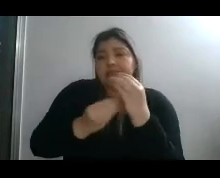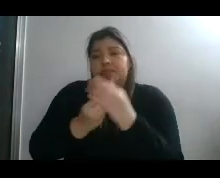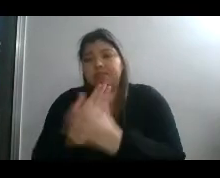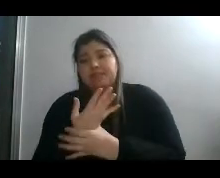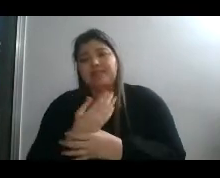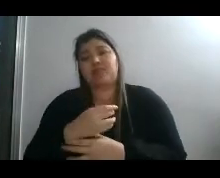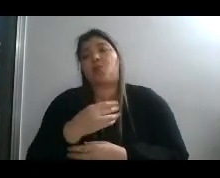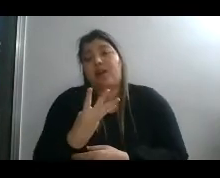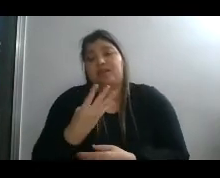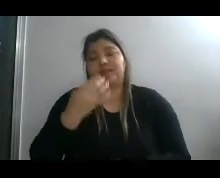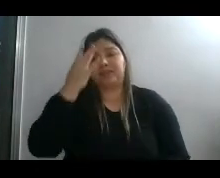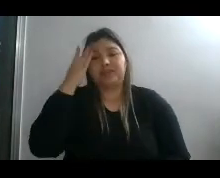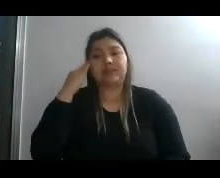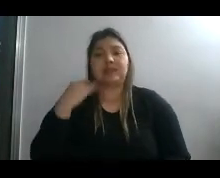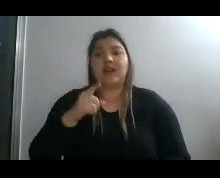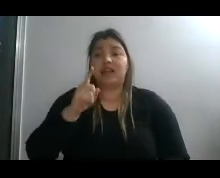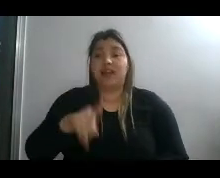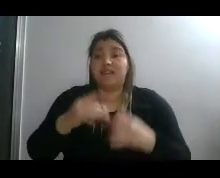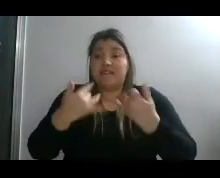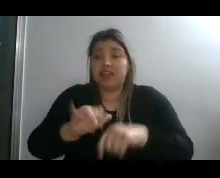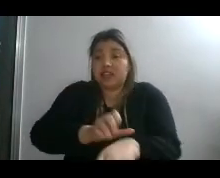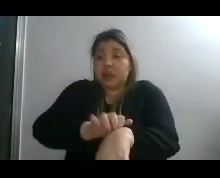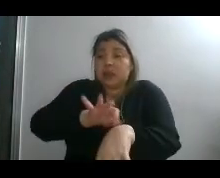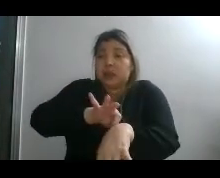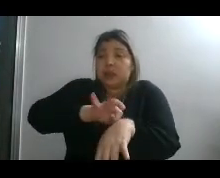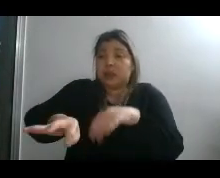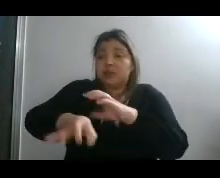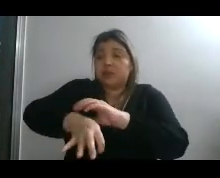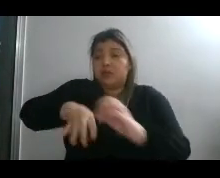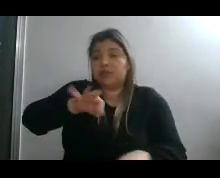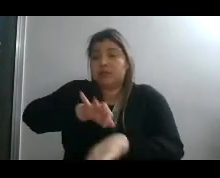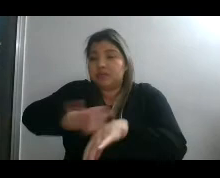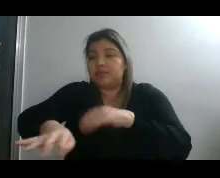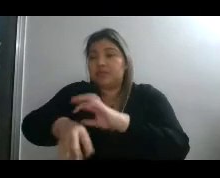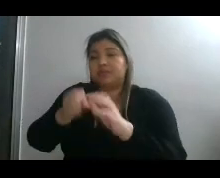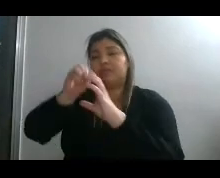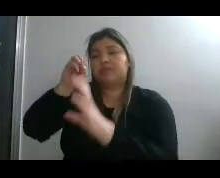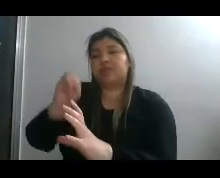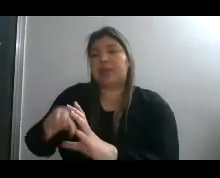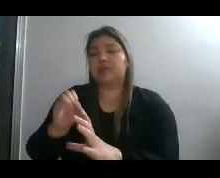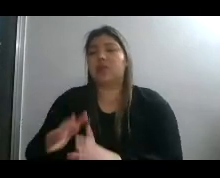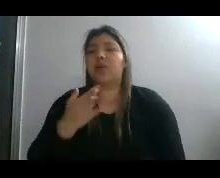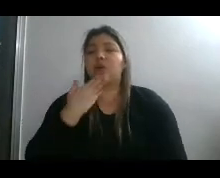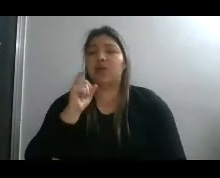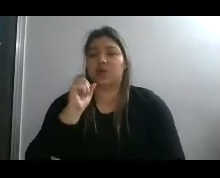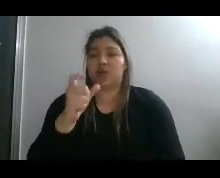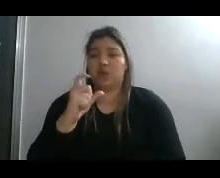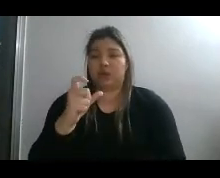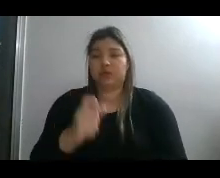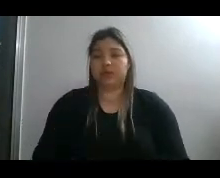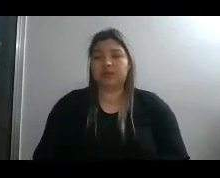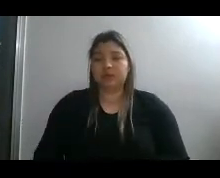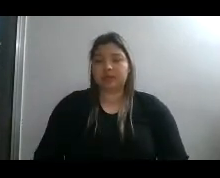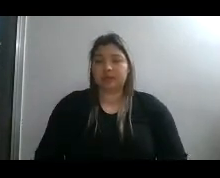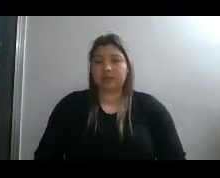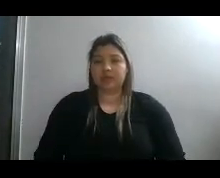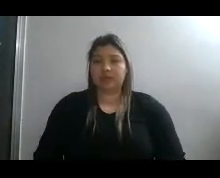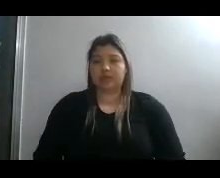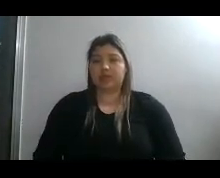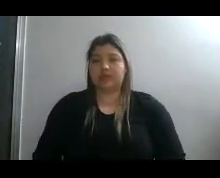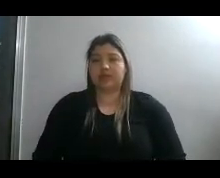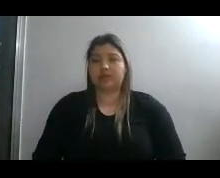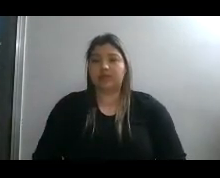Y posterior a su uso deben ser descartados en recipientes rojos. Vamos a hablar de